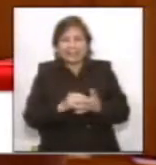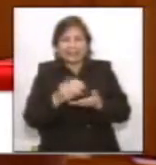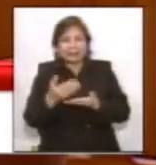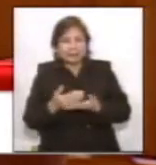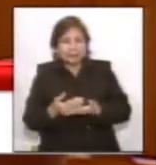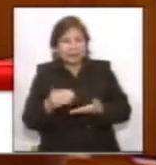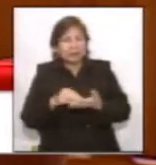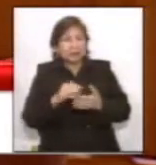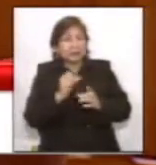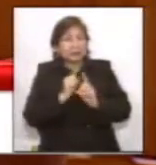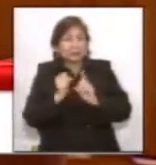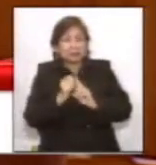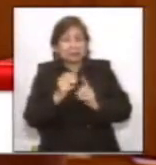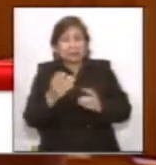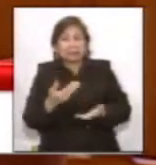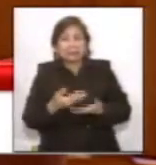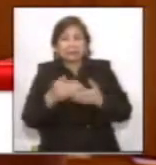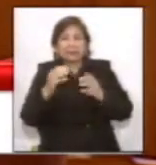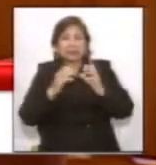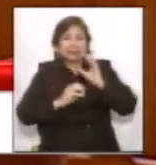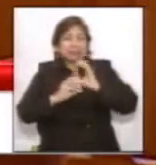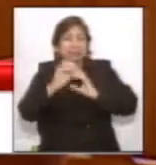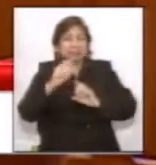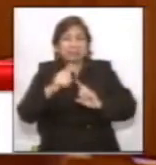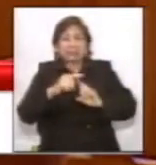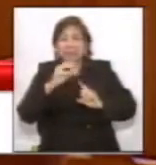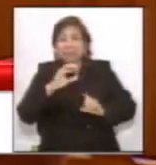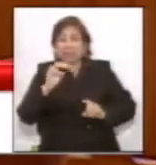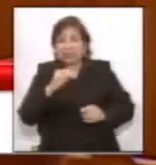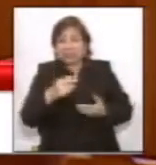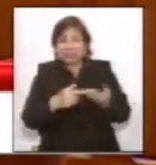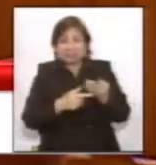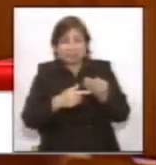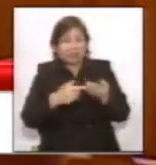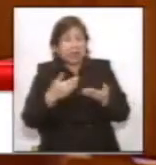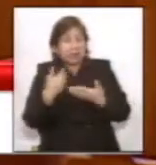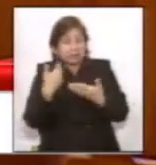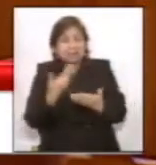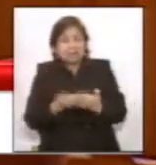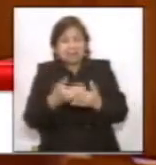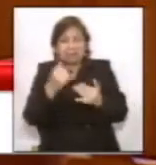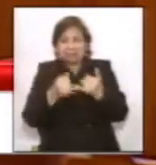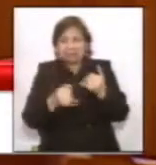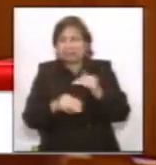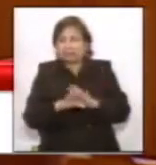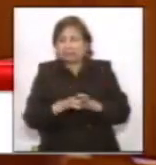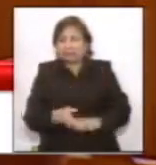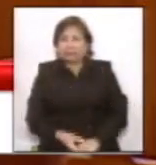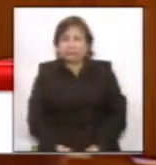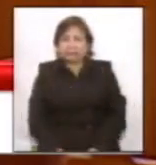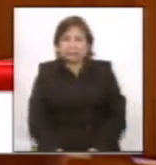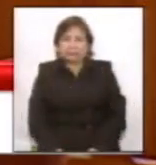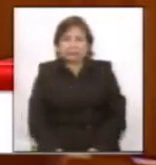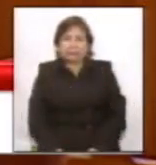servicios del Sistema Nacional de Ciencia, Tecnología e Innovación Tecnológica está llegando al final de su ejecución.